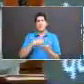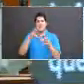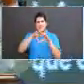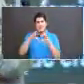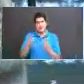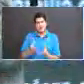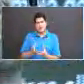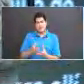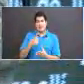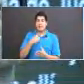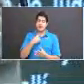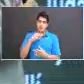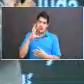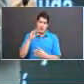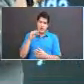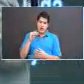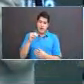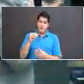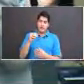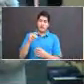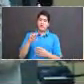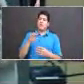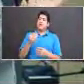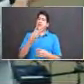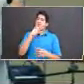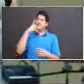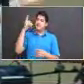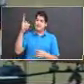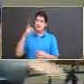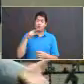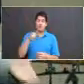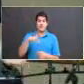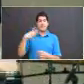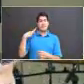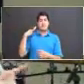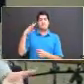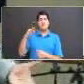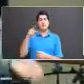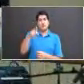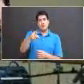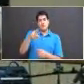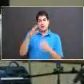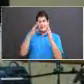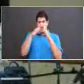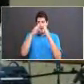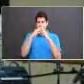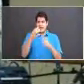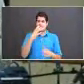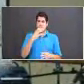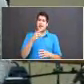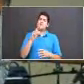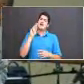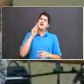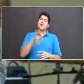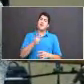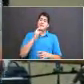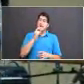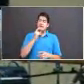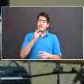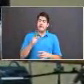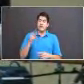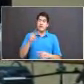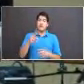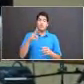Pero a lo que yo me refiero es, si Dios te invita y tú eres de la casa del pan y de la casa del vino, y tienes que